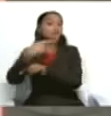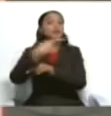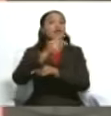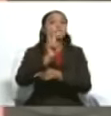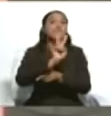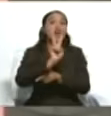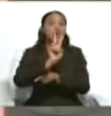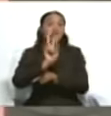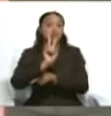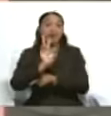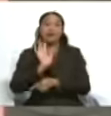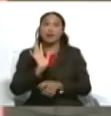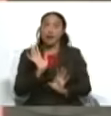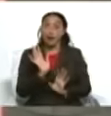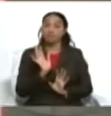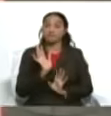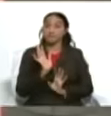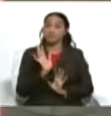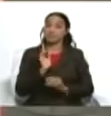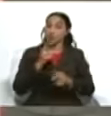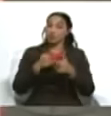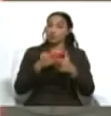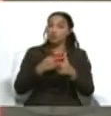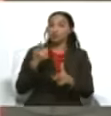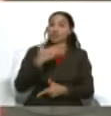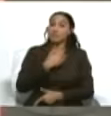nuestro comandante en jefe ha sido muy firme.